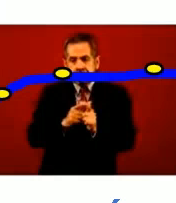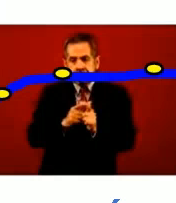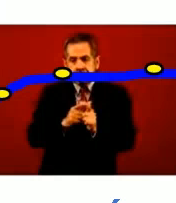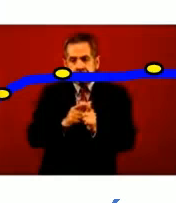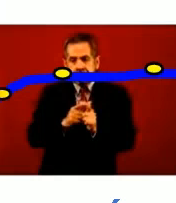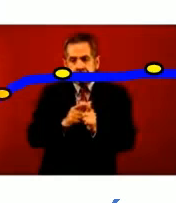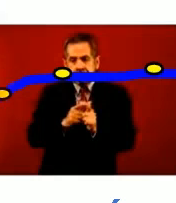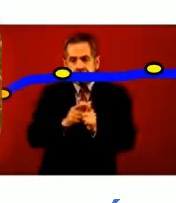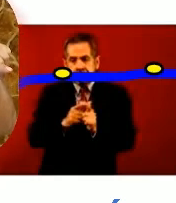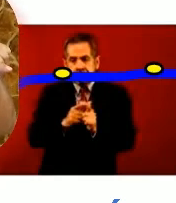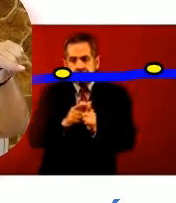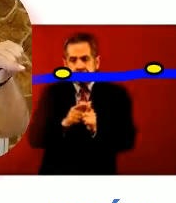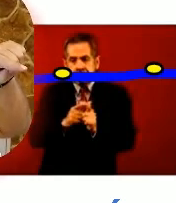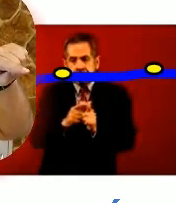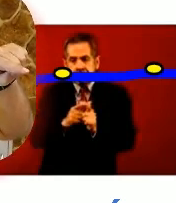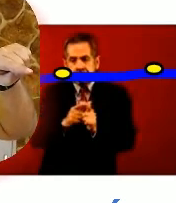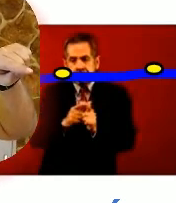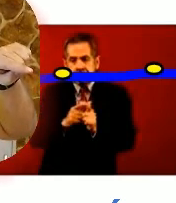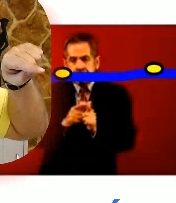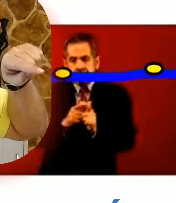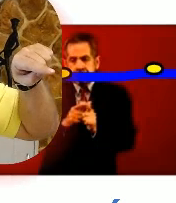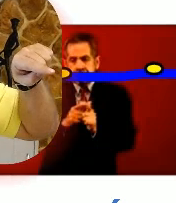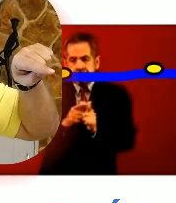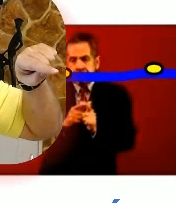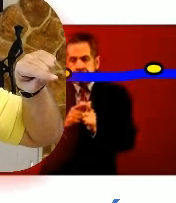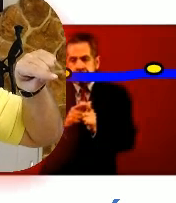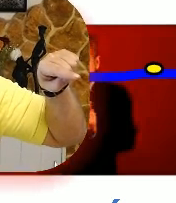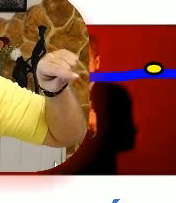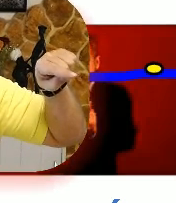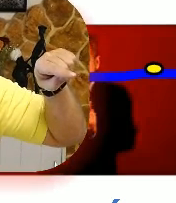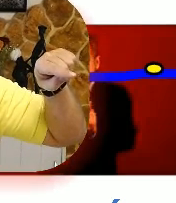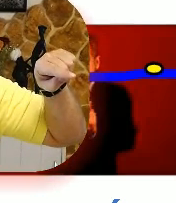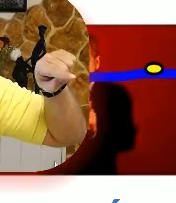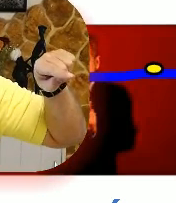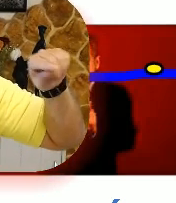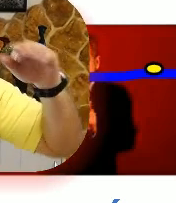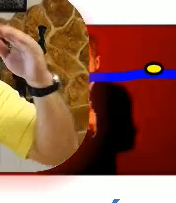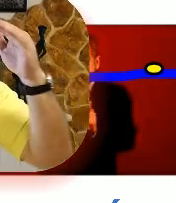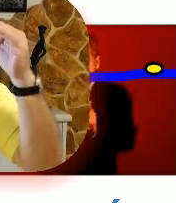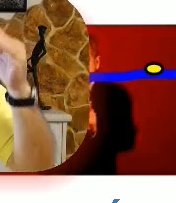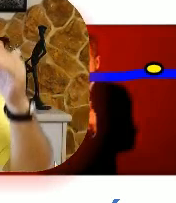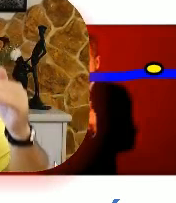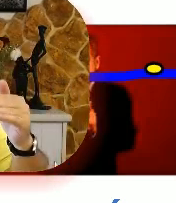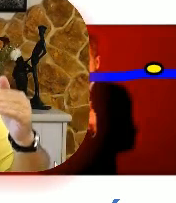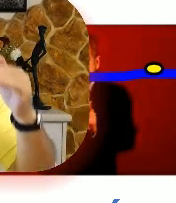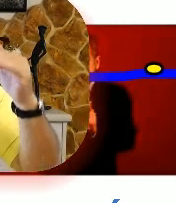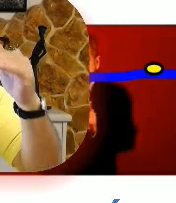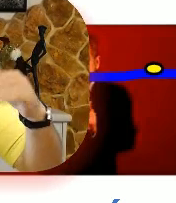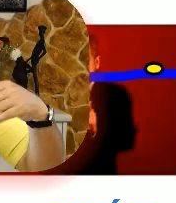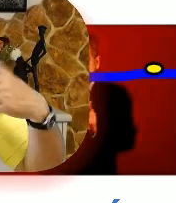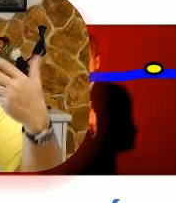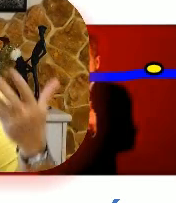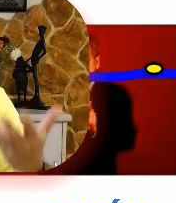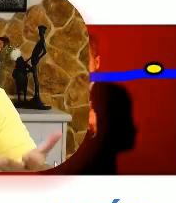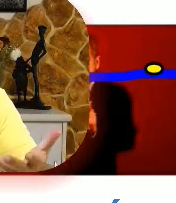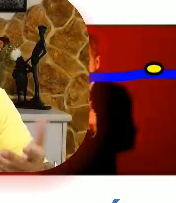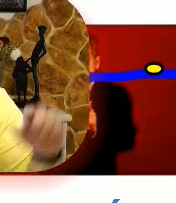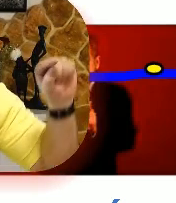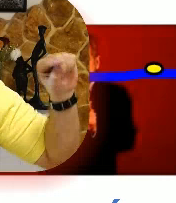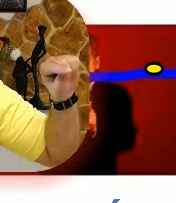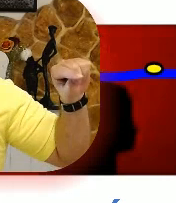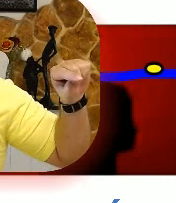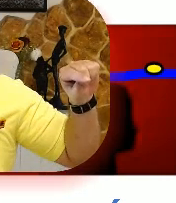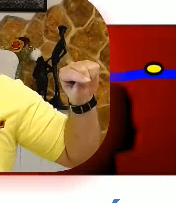entonces se busca que esto sea largo esta parte pero con pocos casos controlable